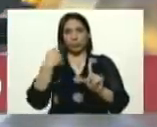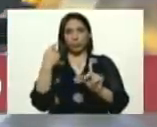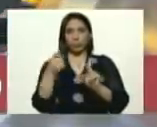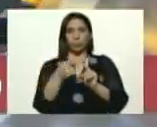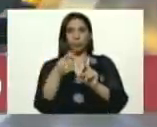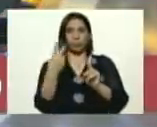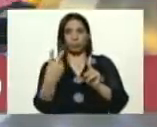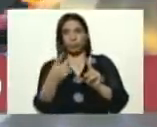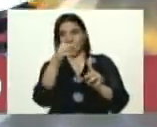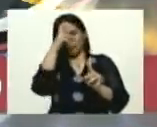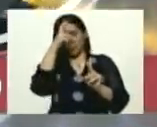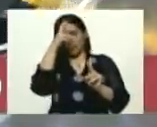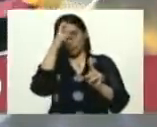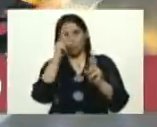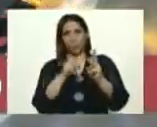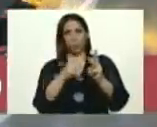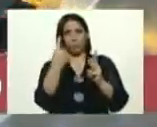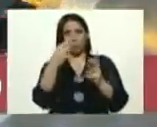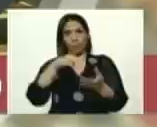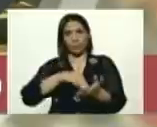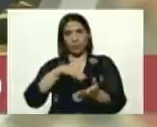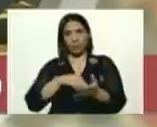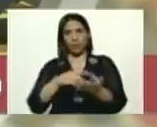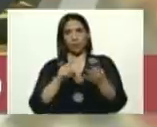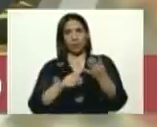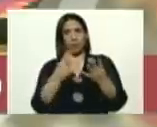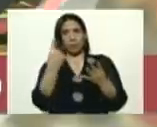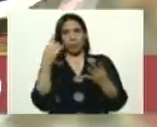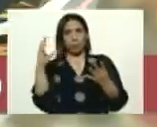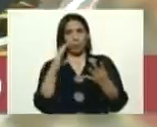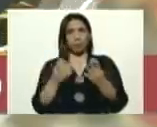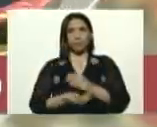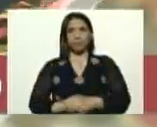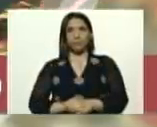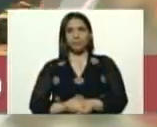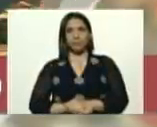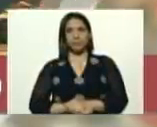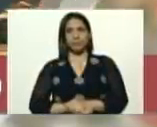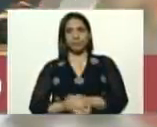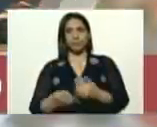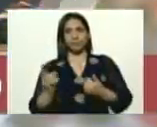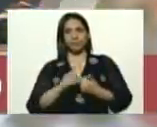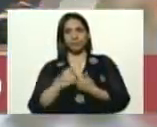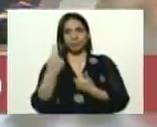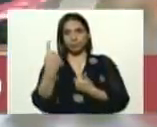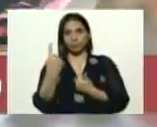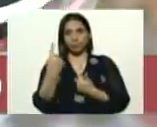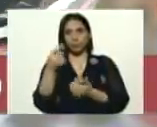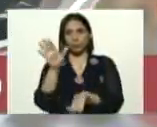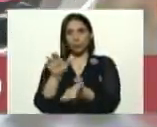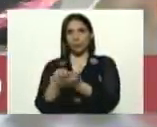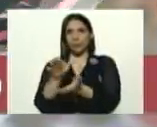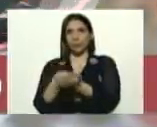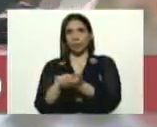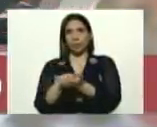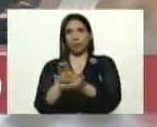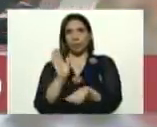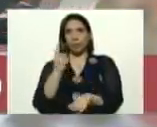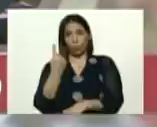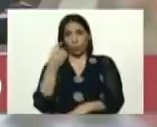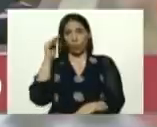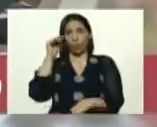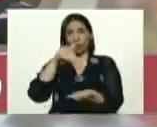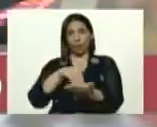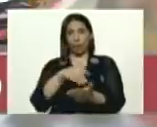2 en Falcón, 1 en Miranda, 1 en Distrito Capital y 1 en Nueva Esparta y 1 en Aragua.